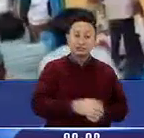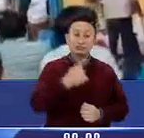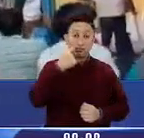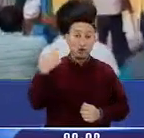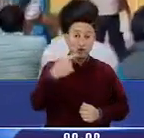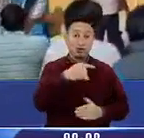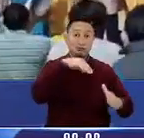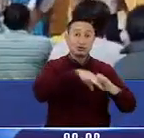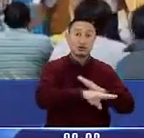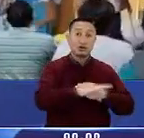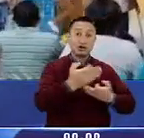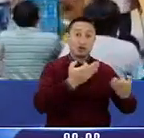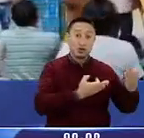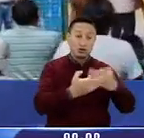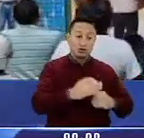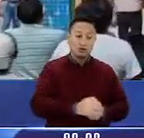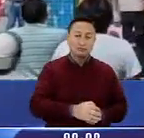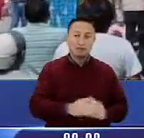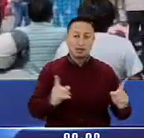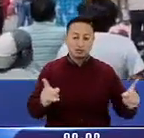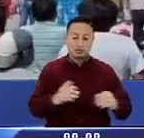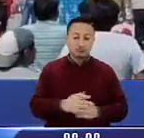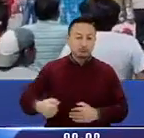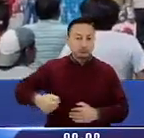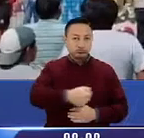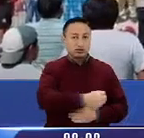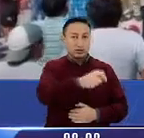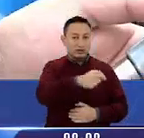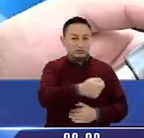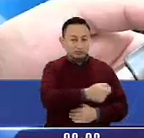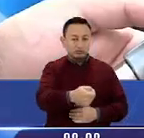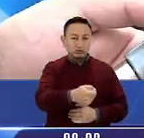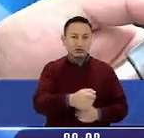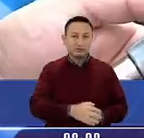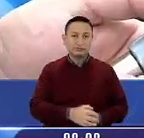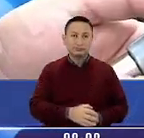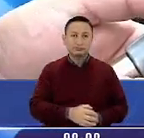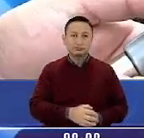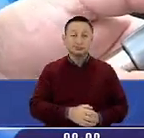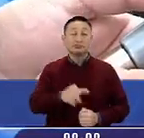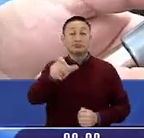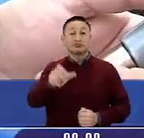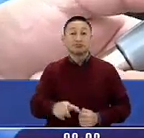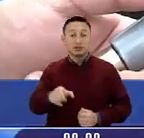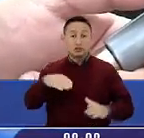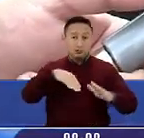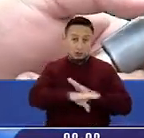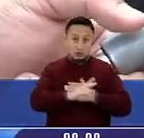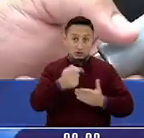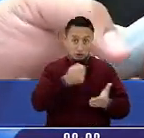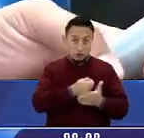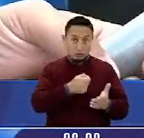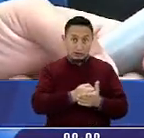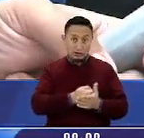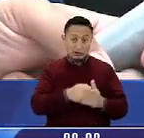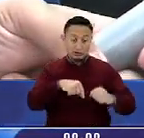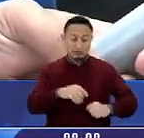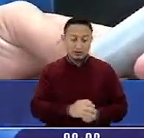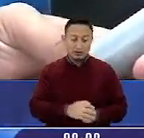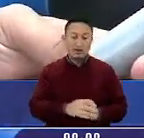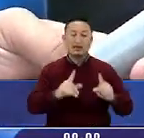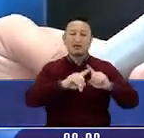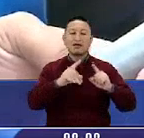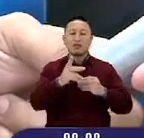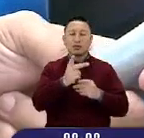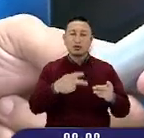ingresó a una papelería y con cuchillo en mano amenazó a su dueña. Se acercó una persona a pedir lo que es